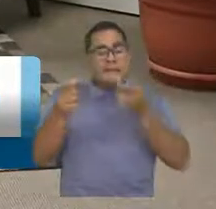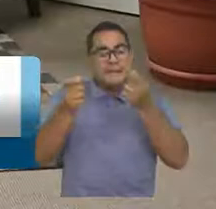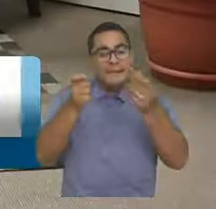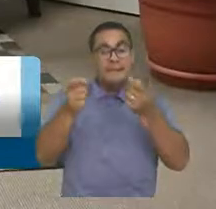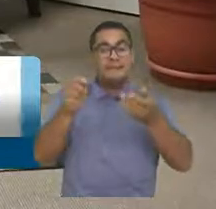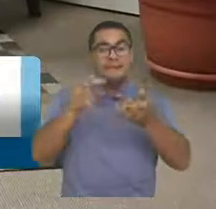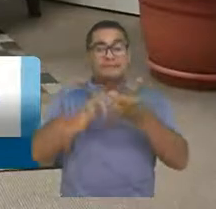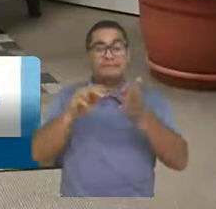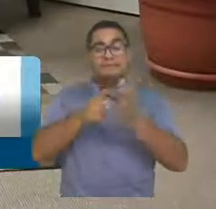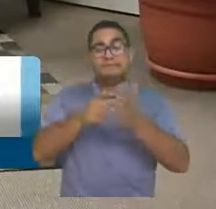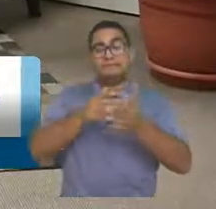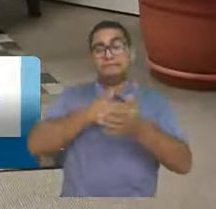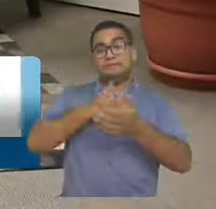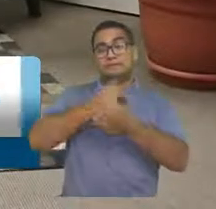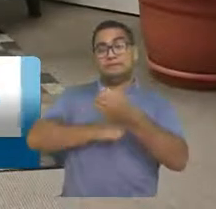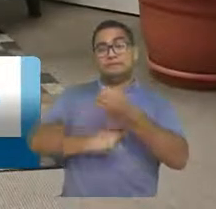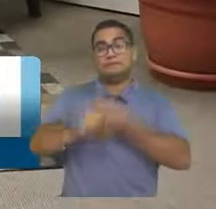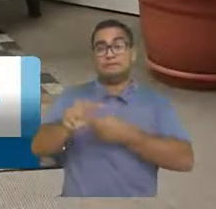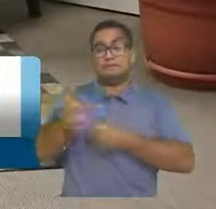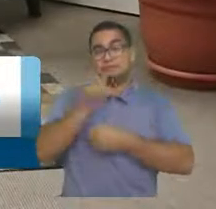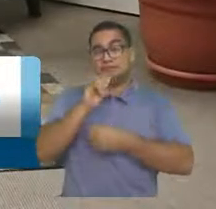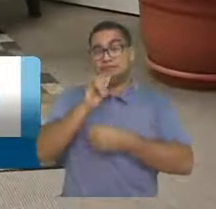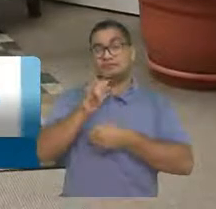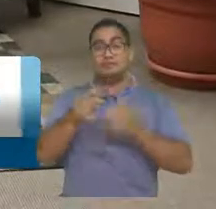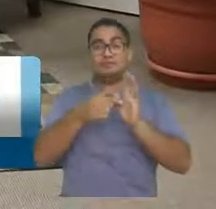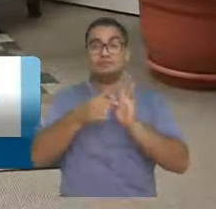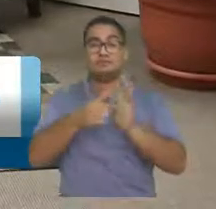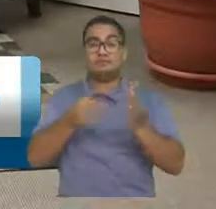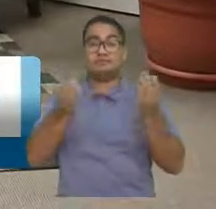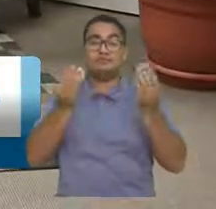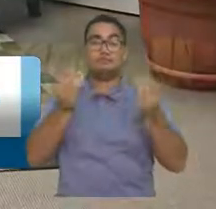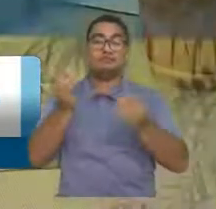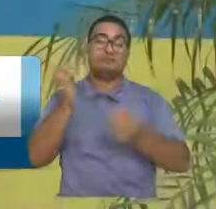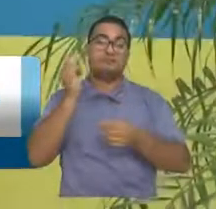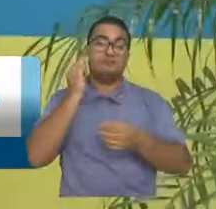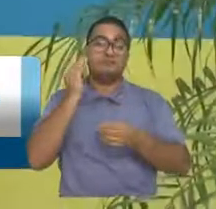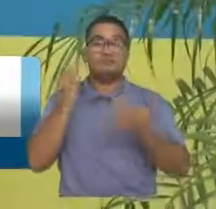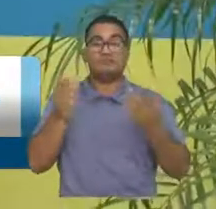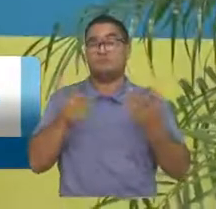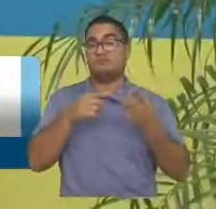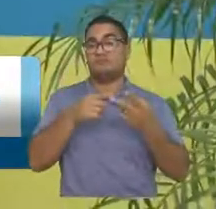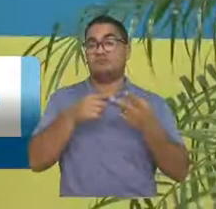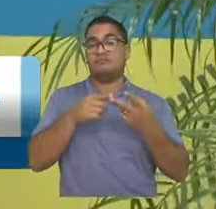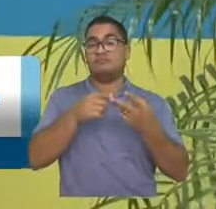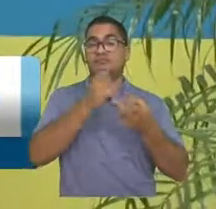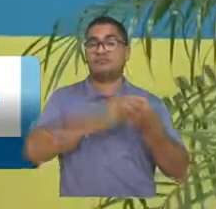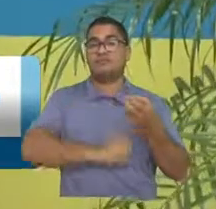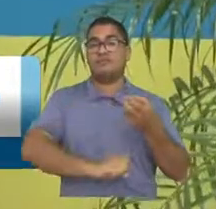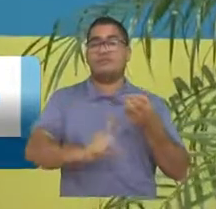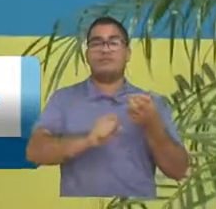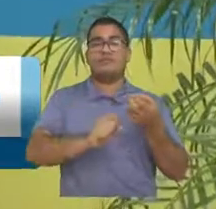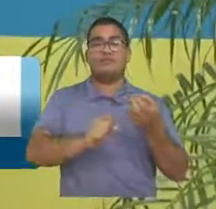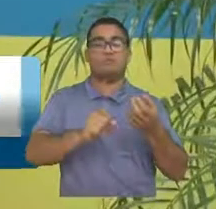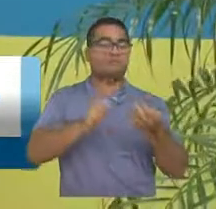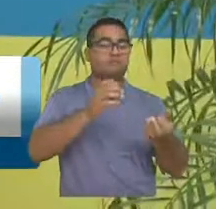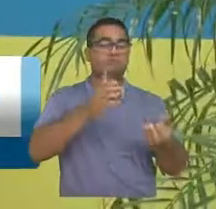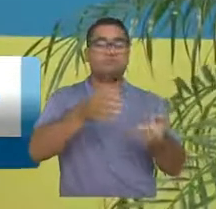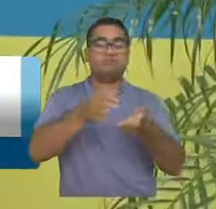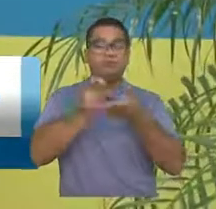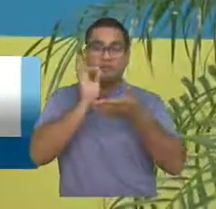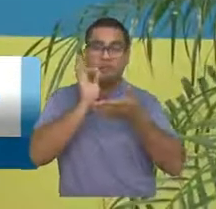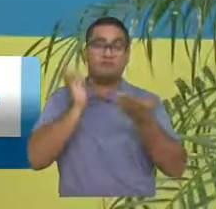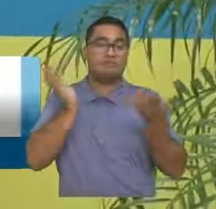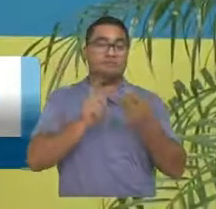mi hijo que es alcohólico. Por ejemplo, muchas mamás llegan. Sobre mi hijo que consume crack. No